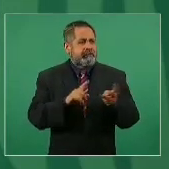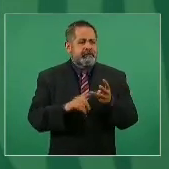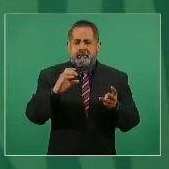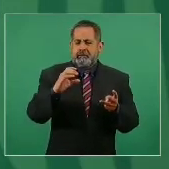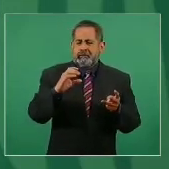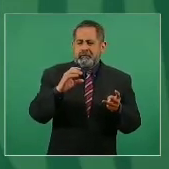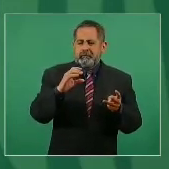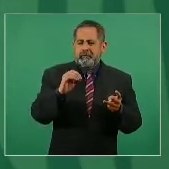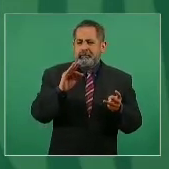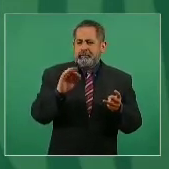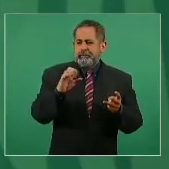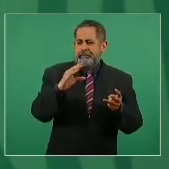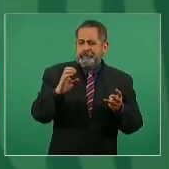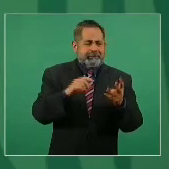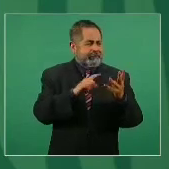Competitividad,